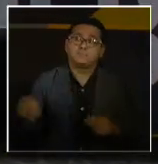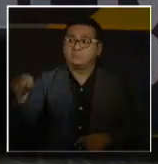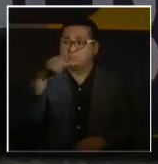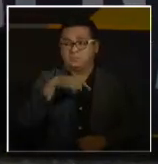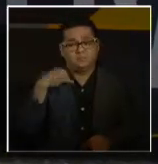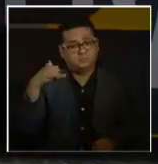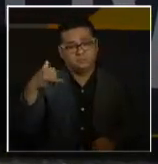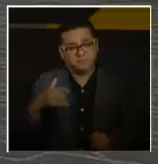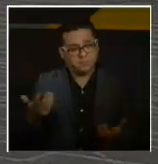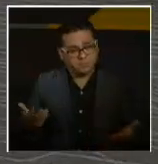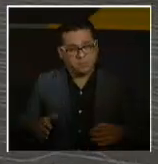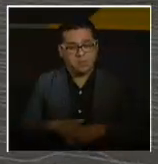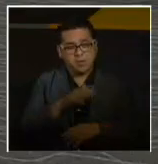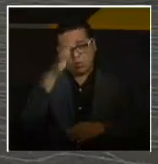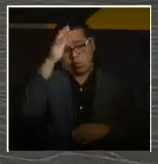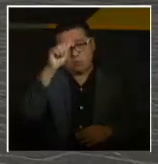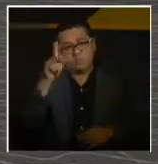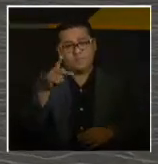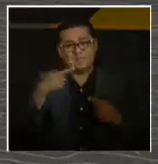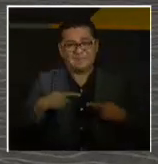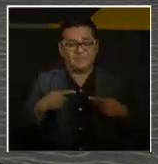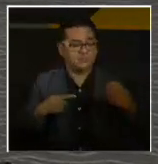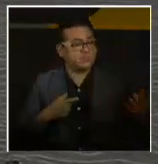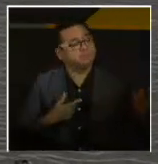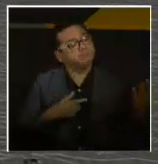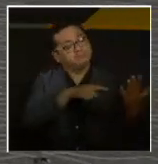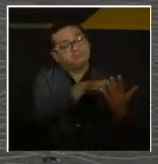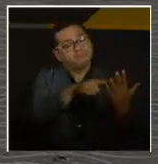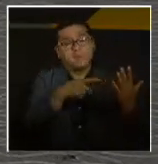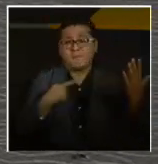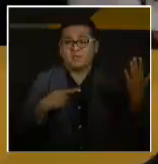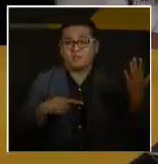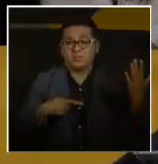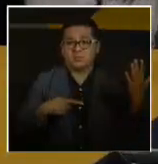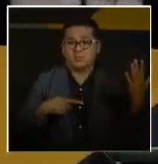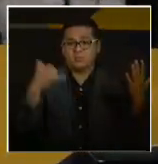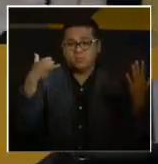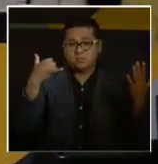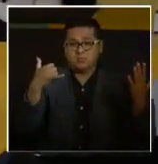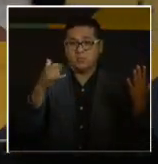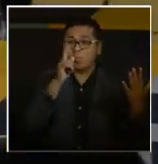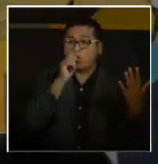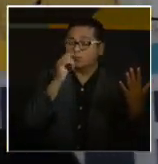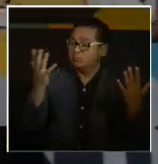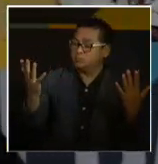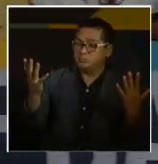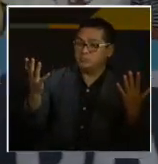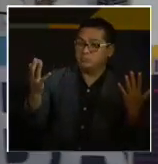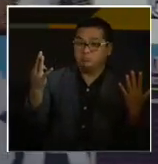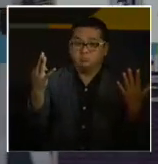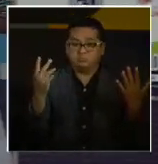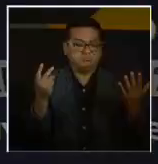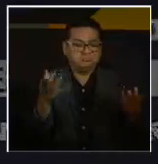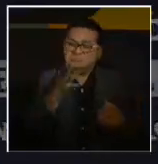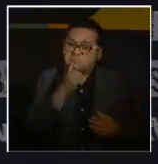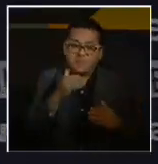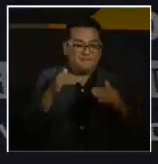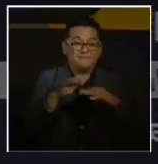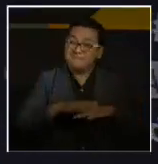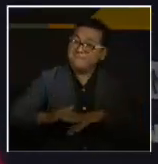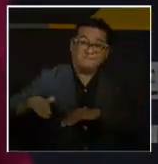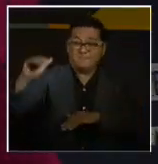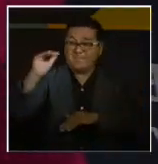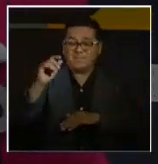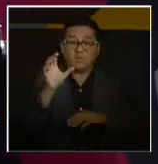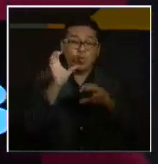de tener de acuerdo a la población que tenemos en Yucatán. ¿Qué es lo que vamos a hacer cuando lleguemos a eso mínimo o superarlo